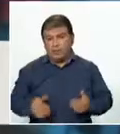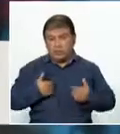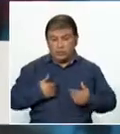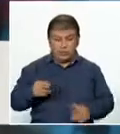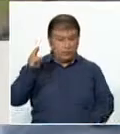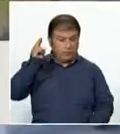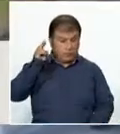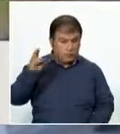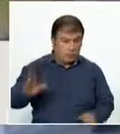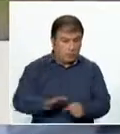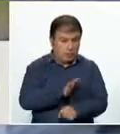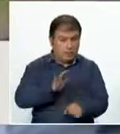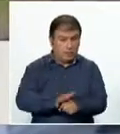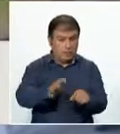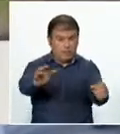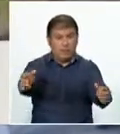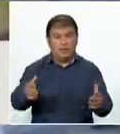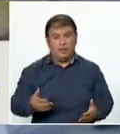los docentes están